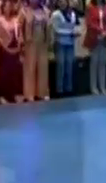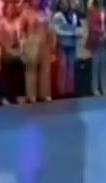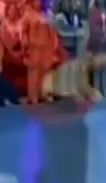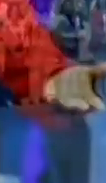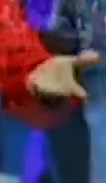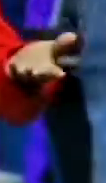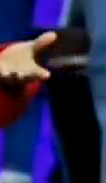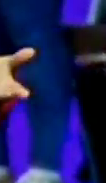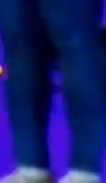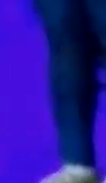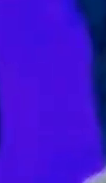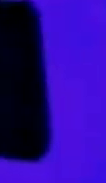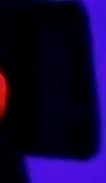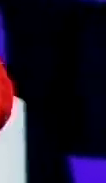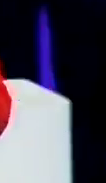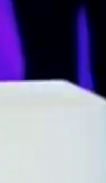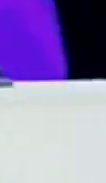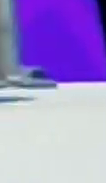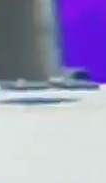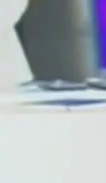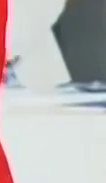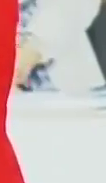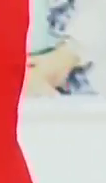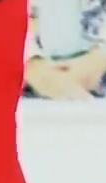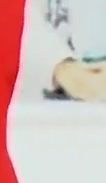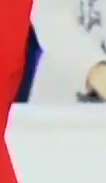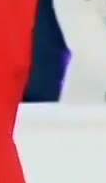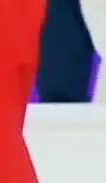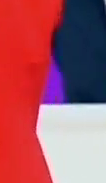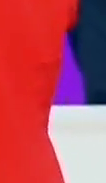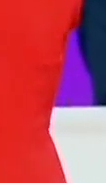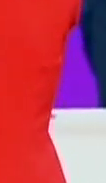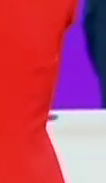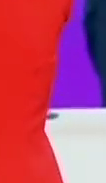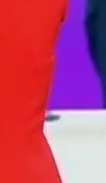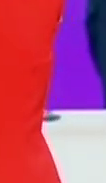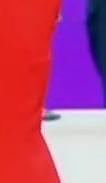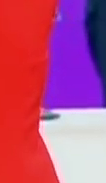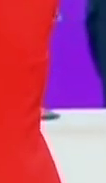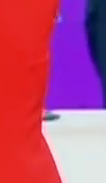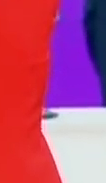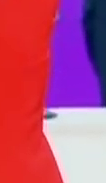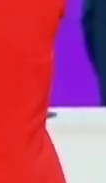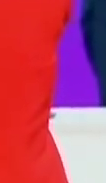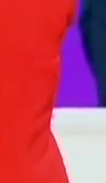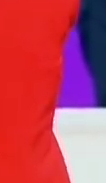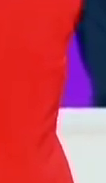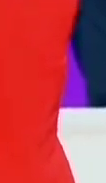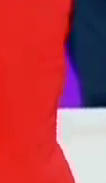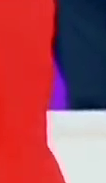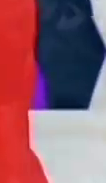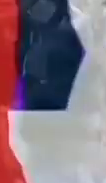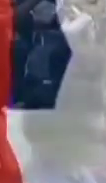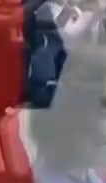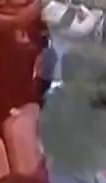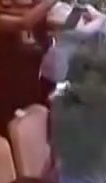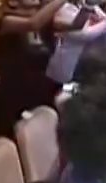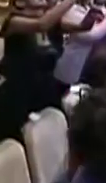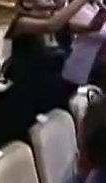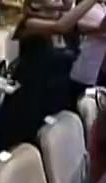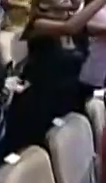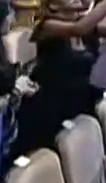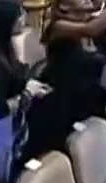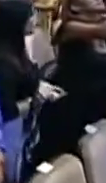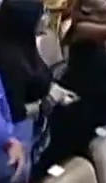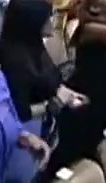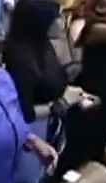amar, si elegí mi porvenir y el nombre de la patria, si encontré lo que